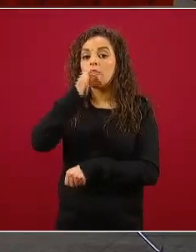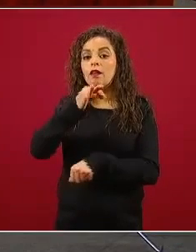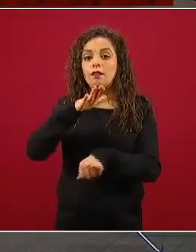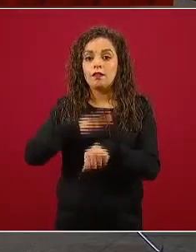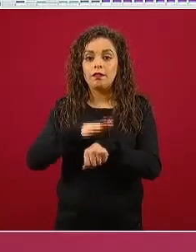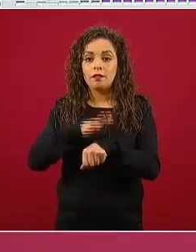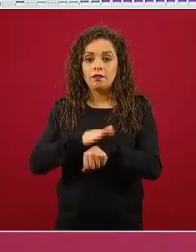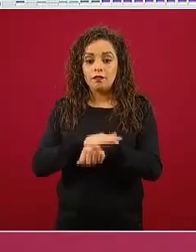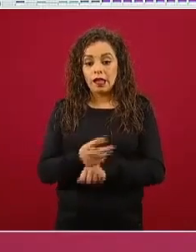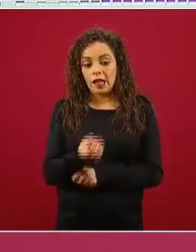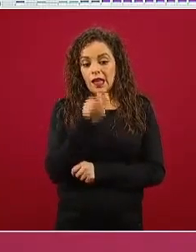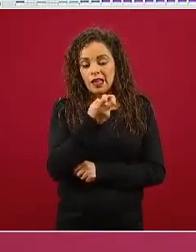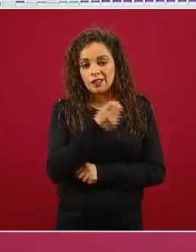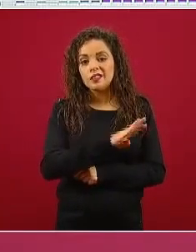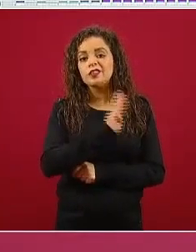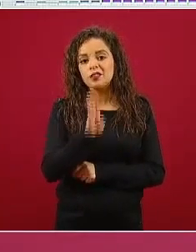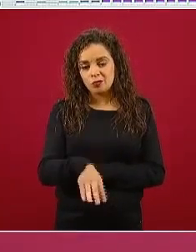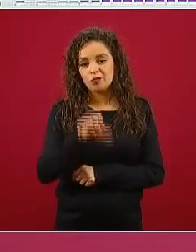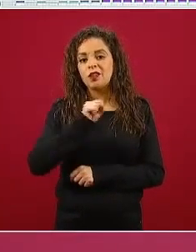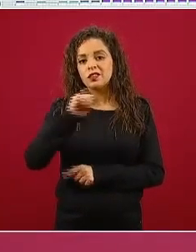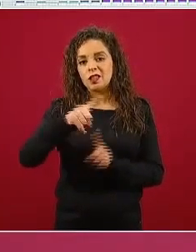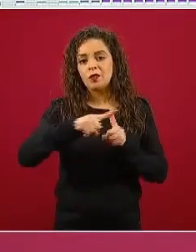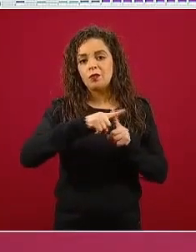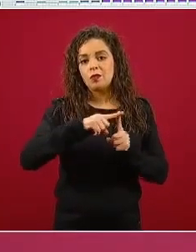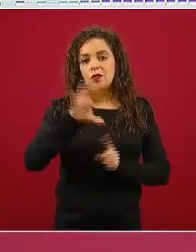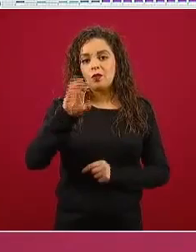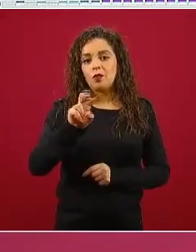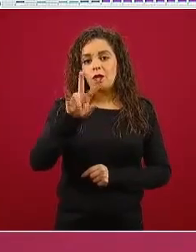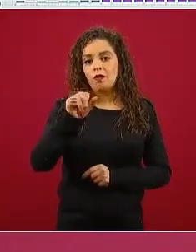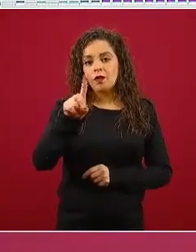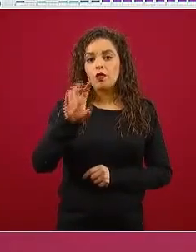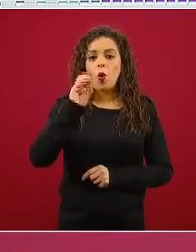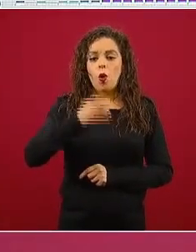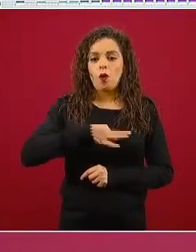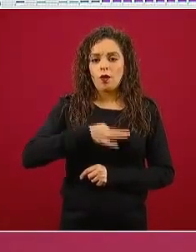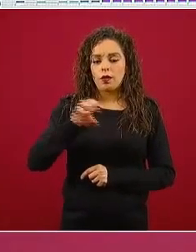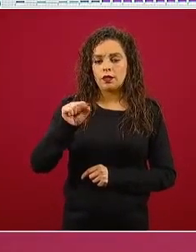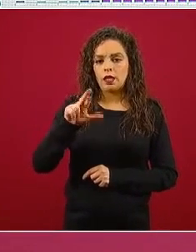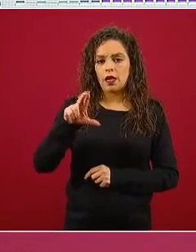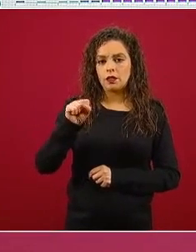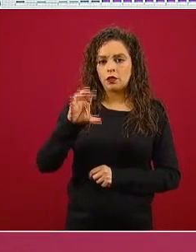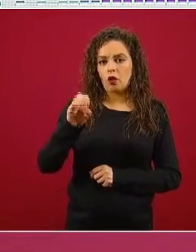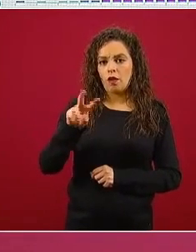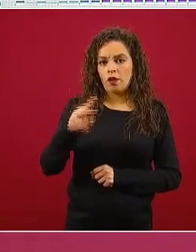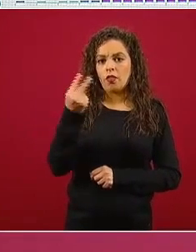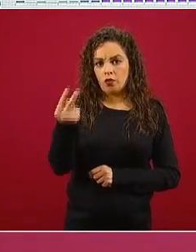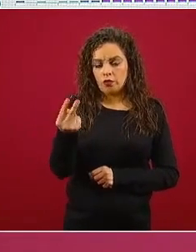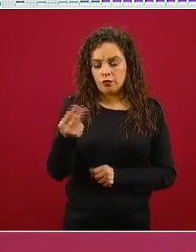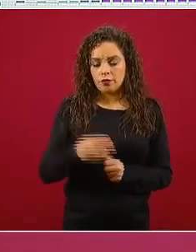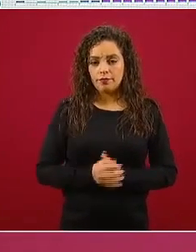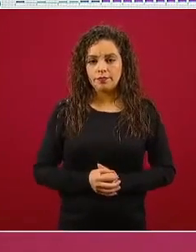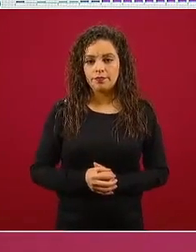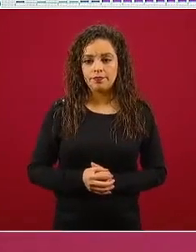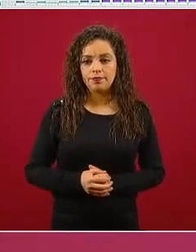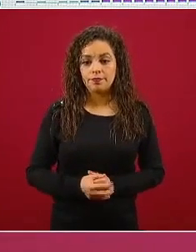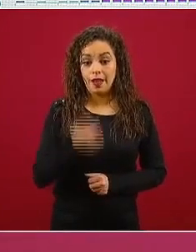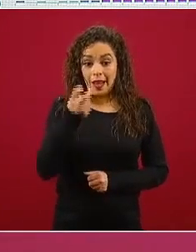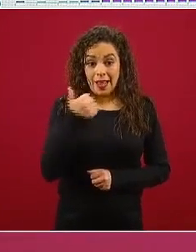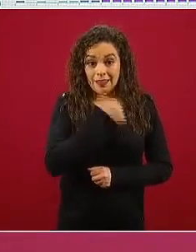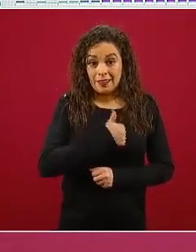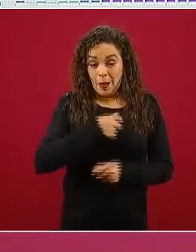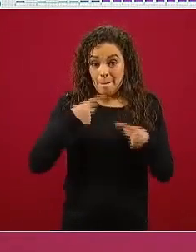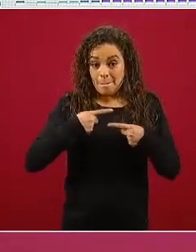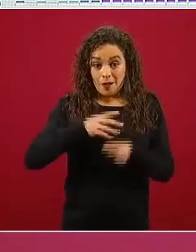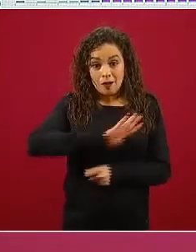causa básica de la muerte. Segunda posibilidad es que desafortunadamente la persona fallezca, pero sí se le tomó